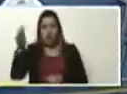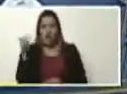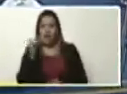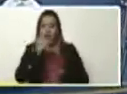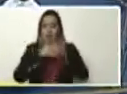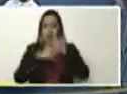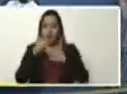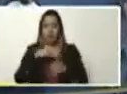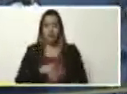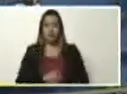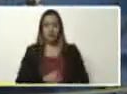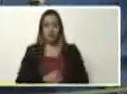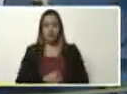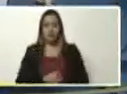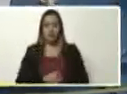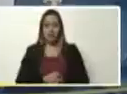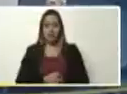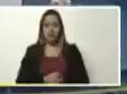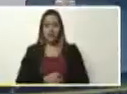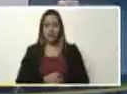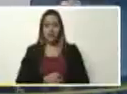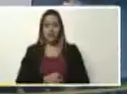Alfred Nazaret. Estamos fallando.